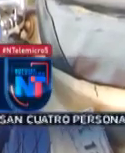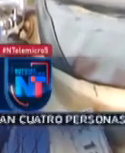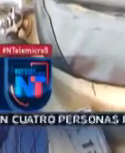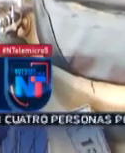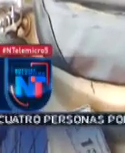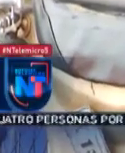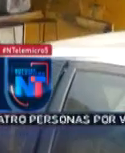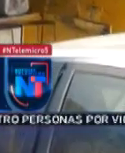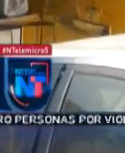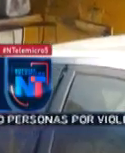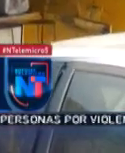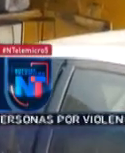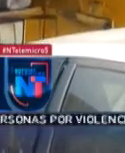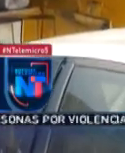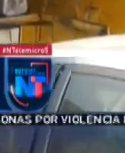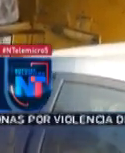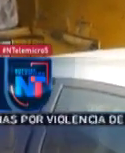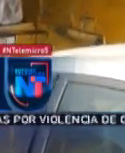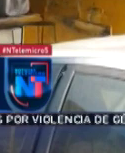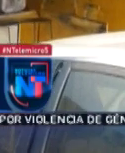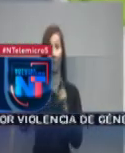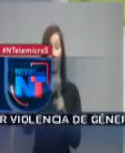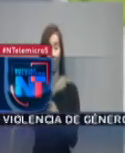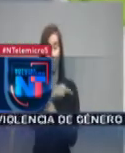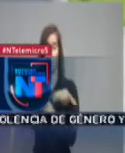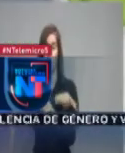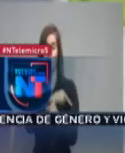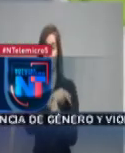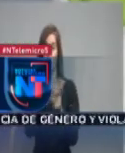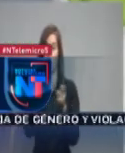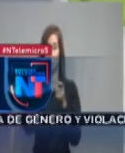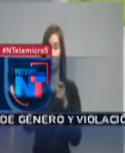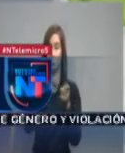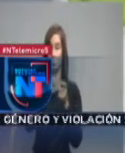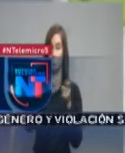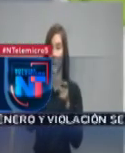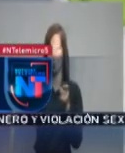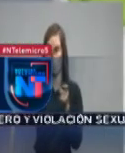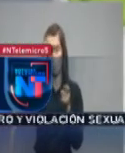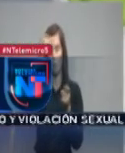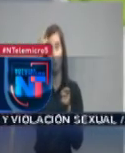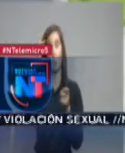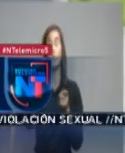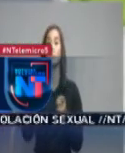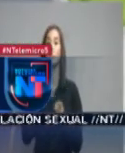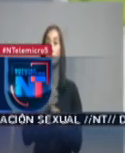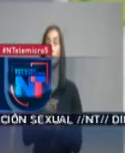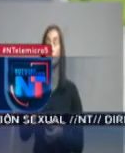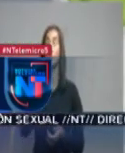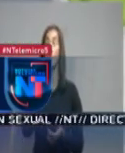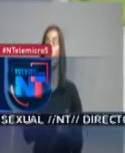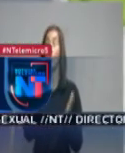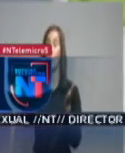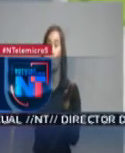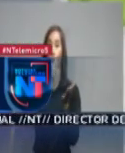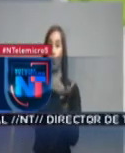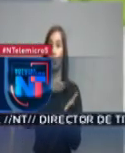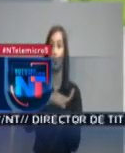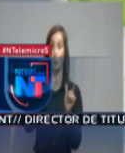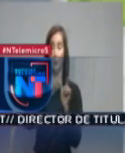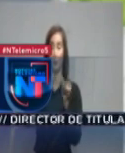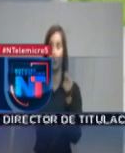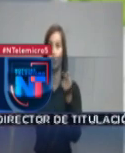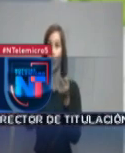emergencia y abrir de golpe la economía. Insisto, esto es sencillamente una